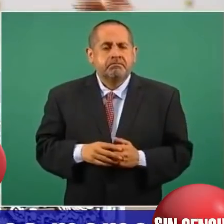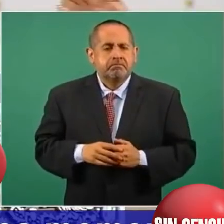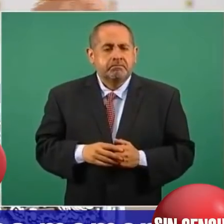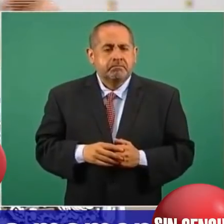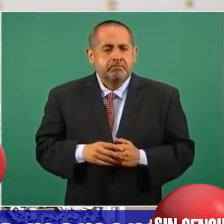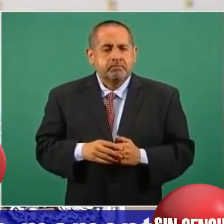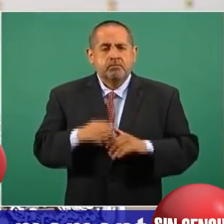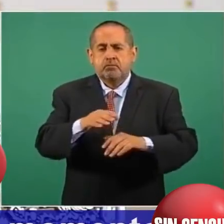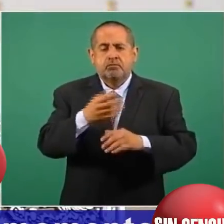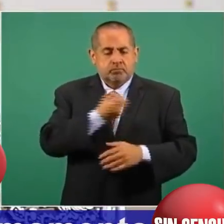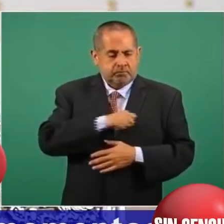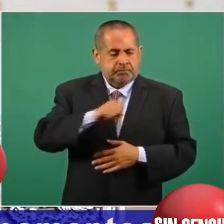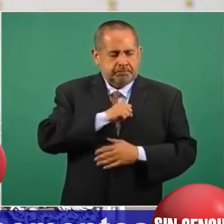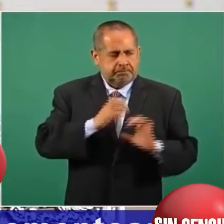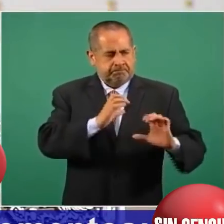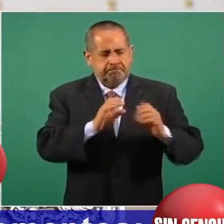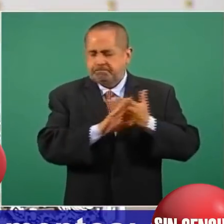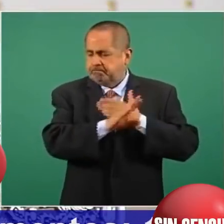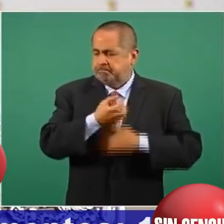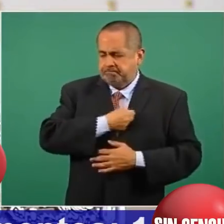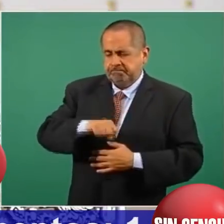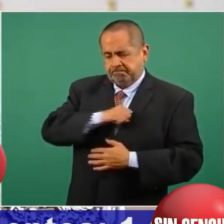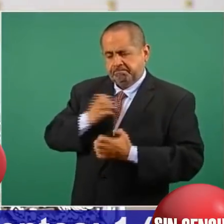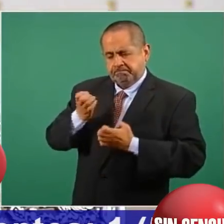en materia de salud,